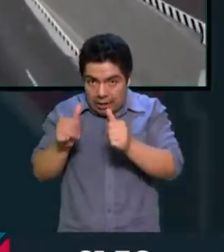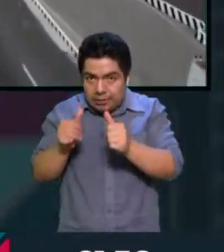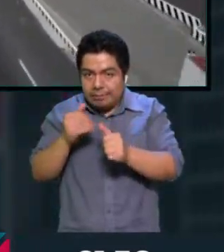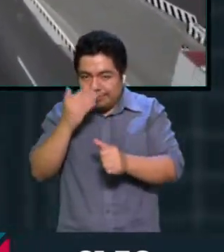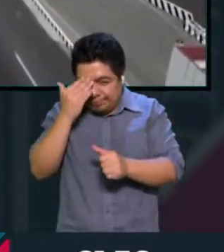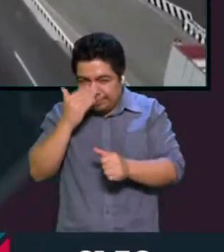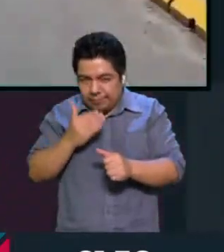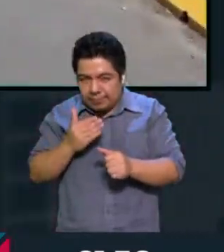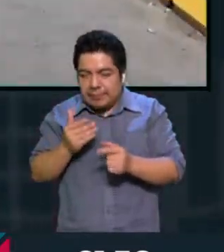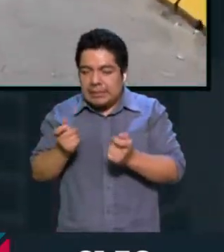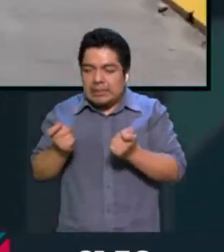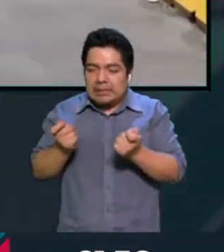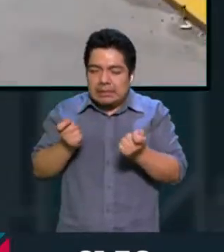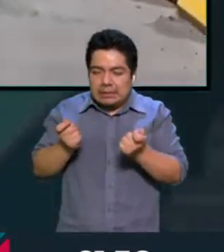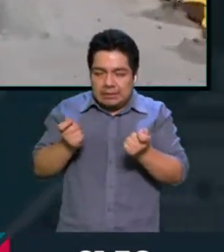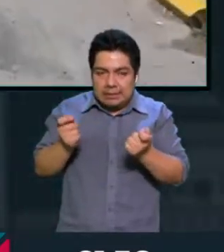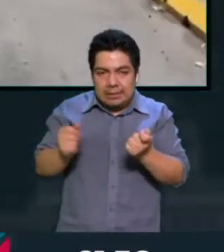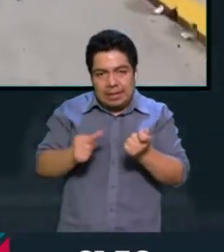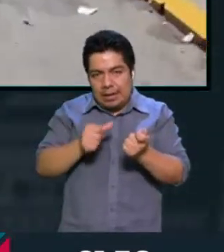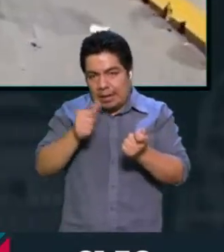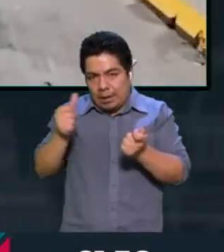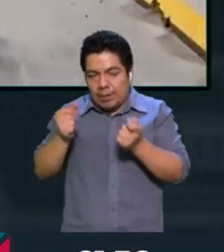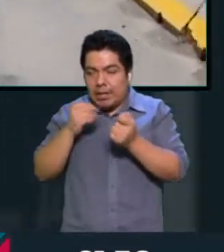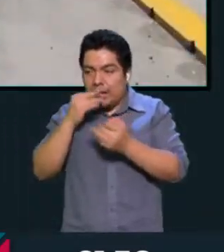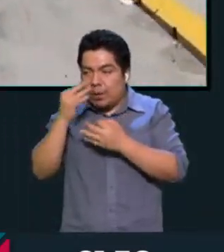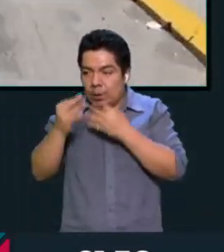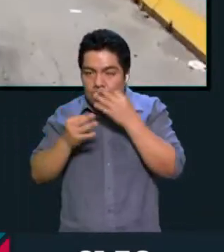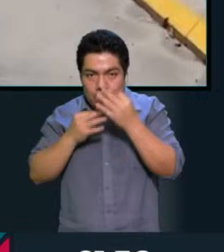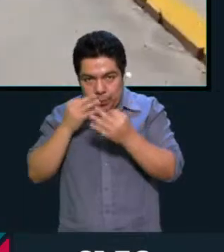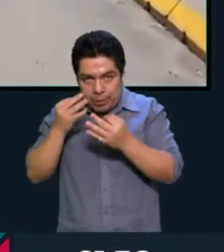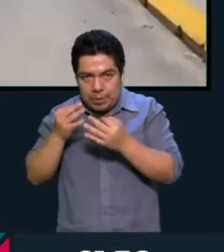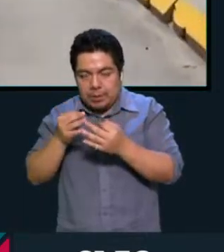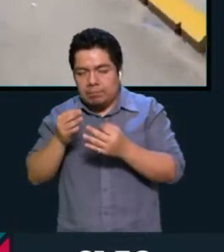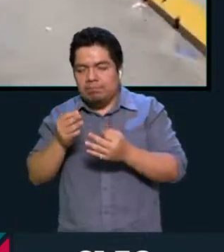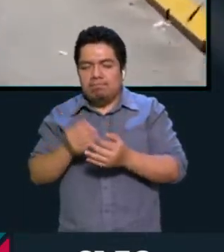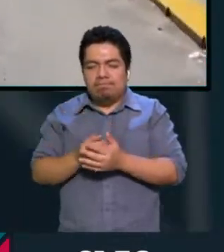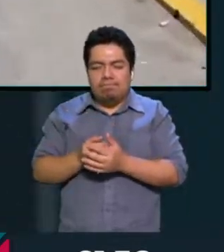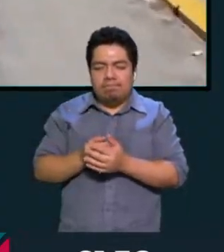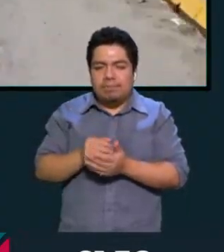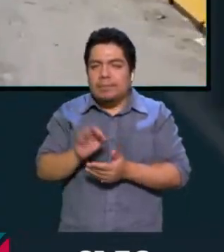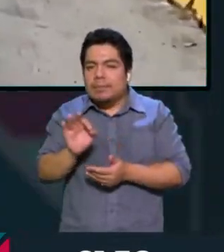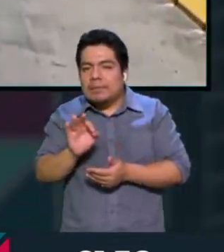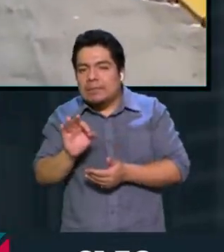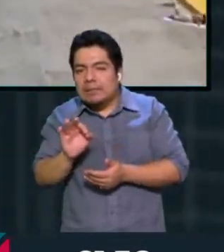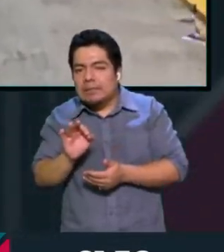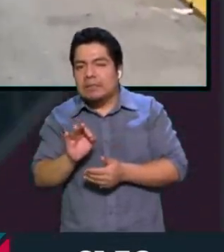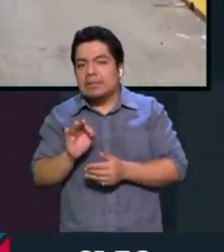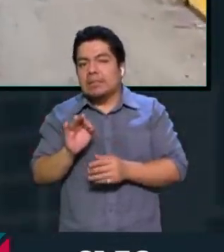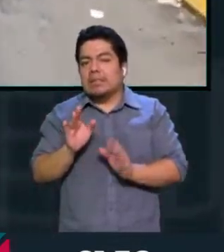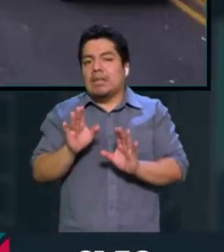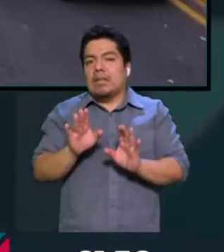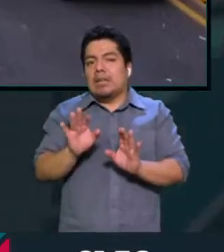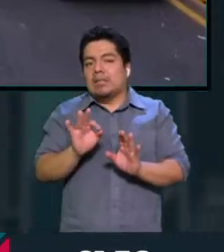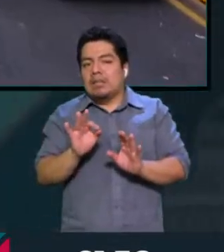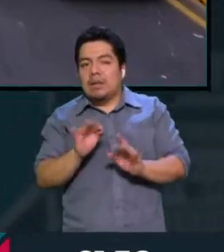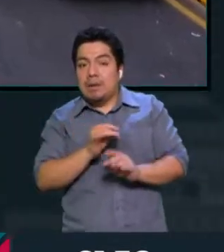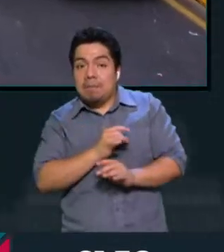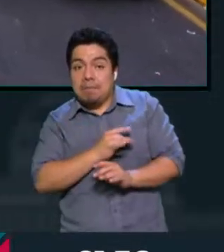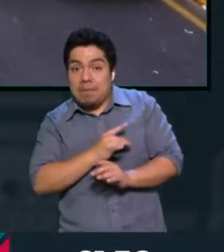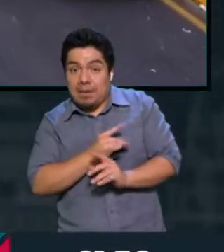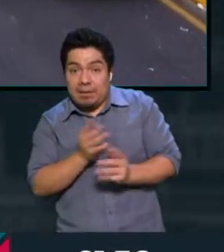nos están manejando, como otras más noticias, de repente no tengan también una intencionalidad de generar